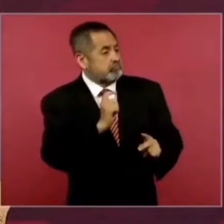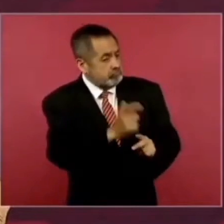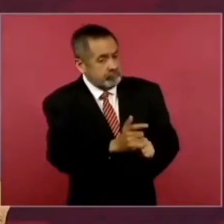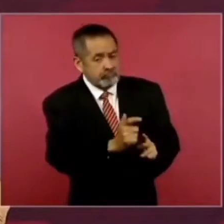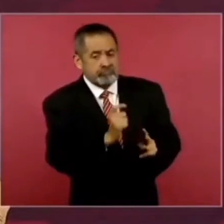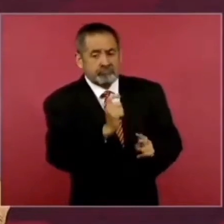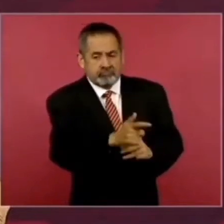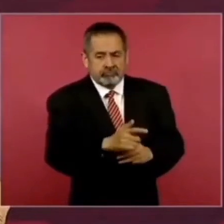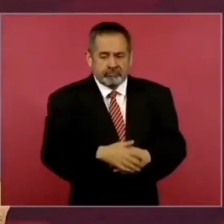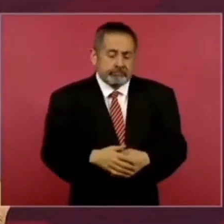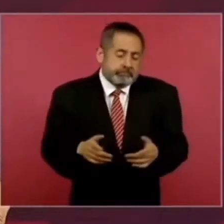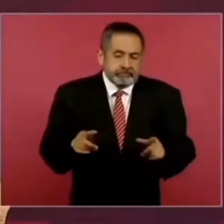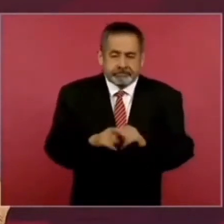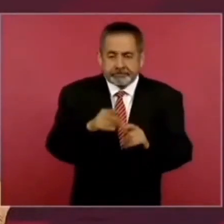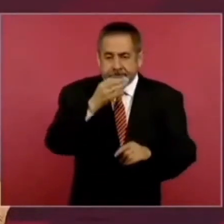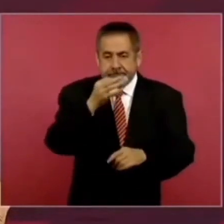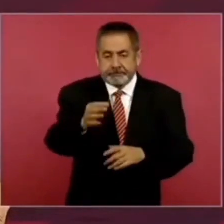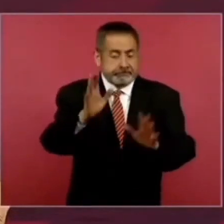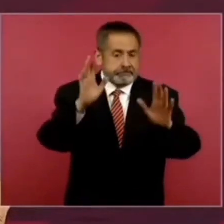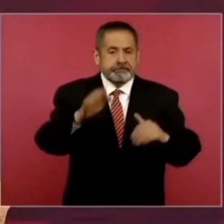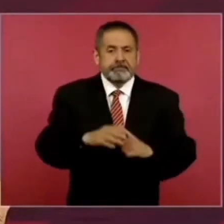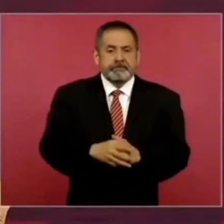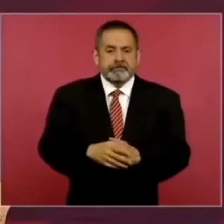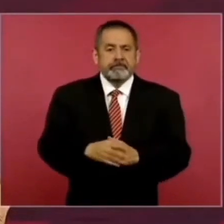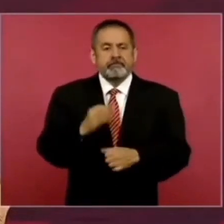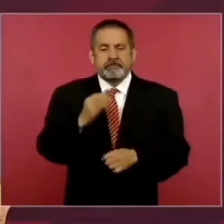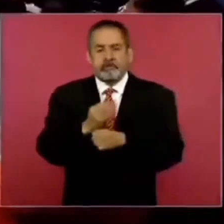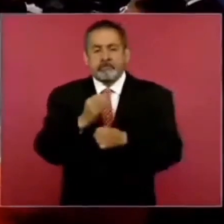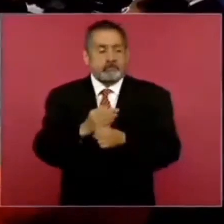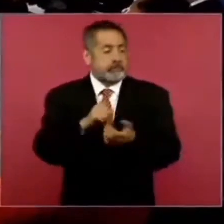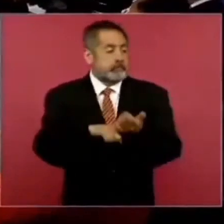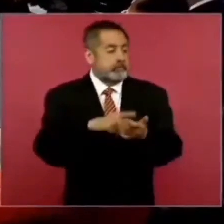Eso es lo que puedo comentarles. Por eso ahora hay enojo